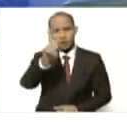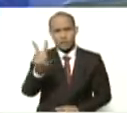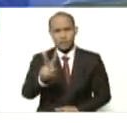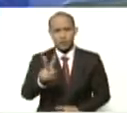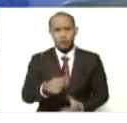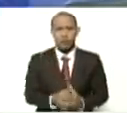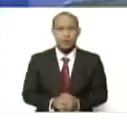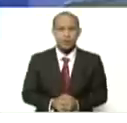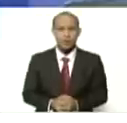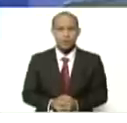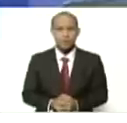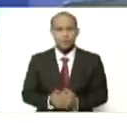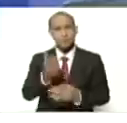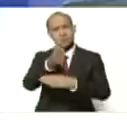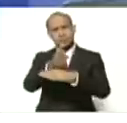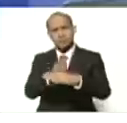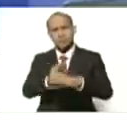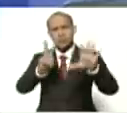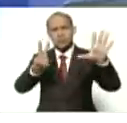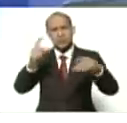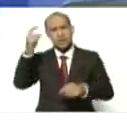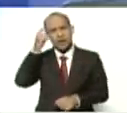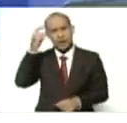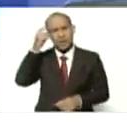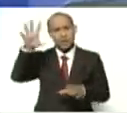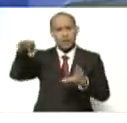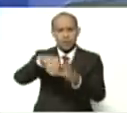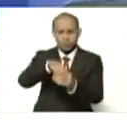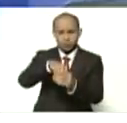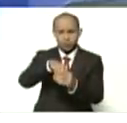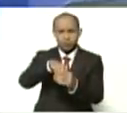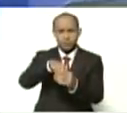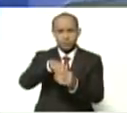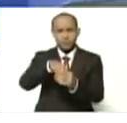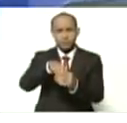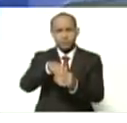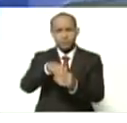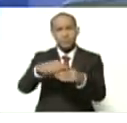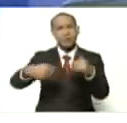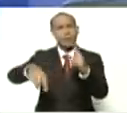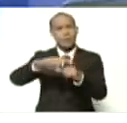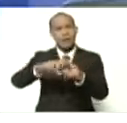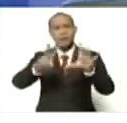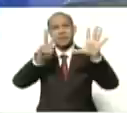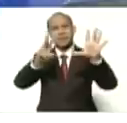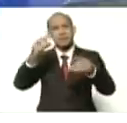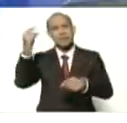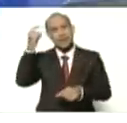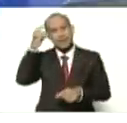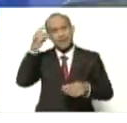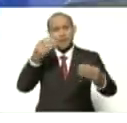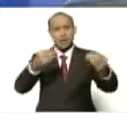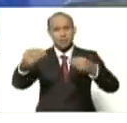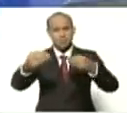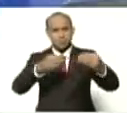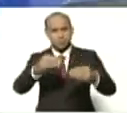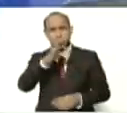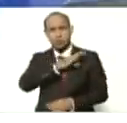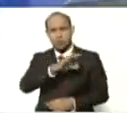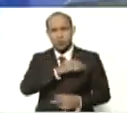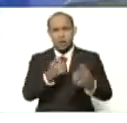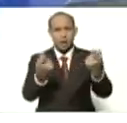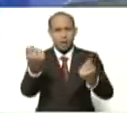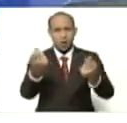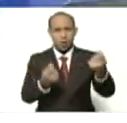parcial de siete días con la flexibilización social económica